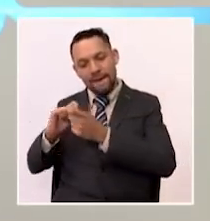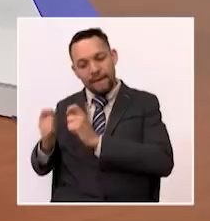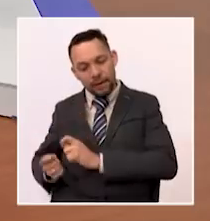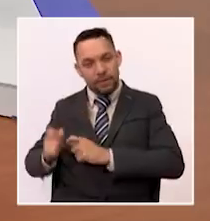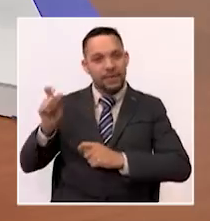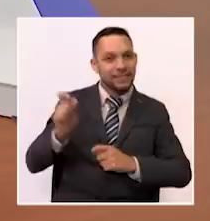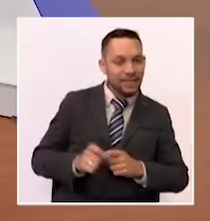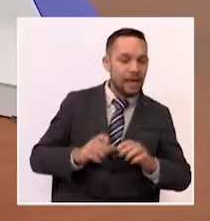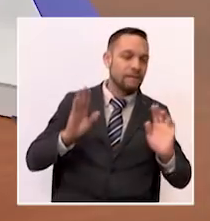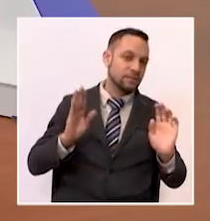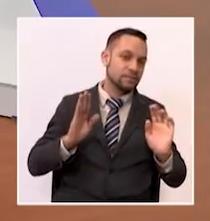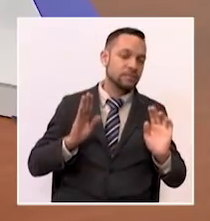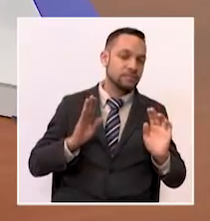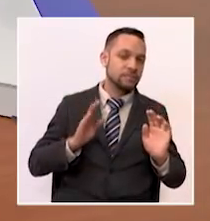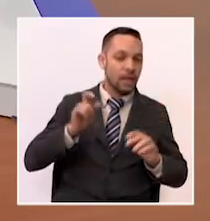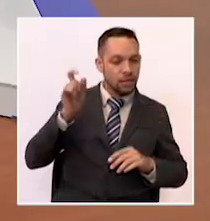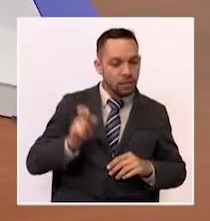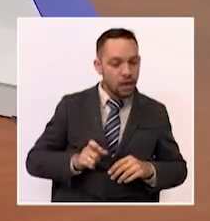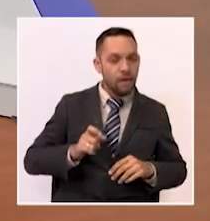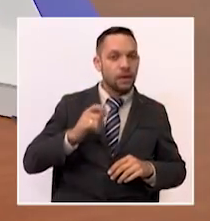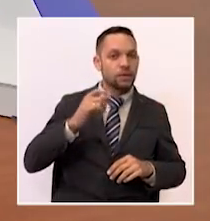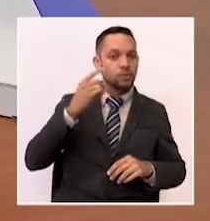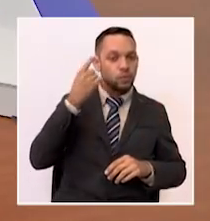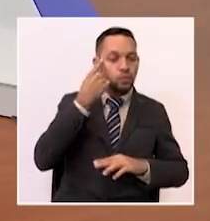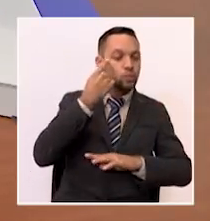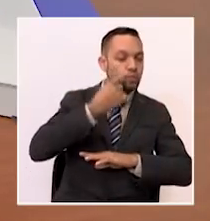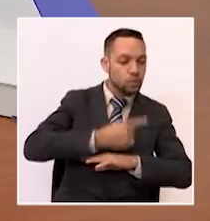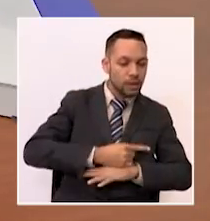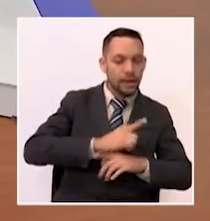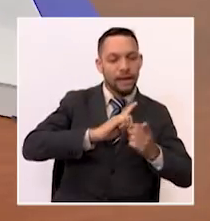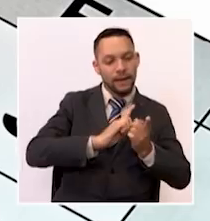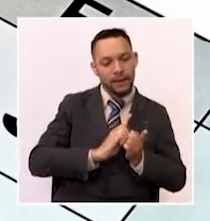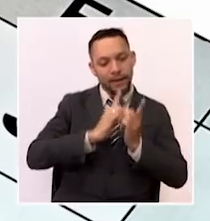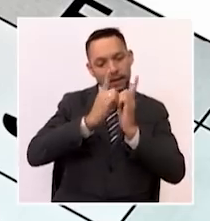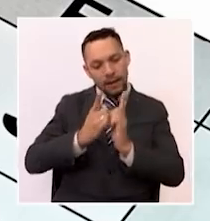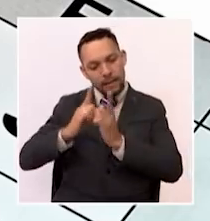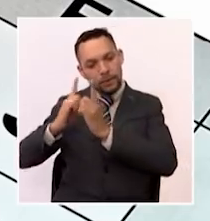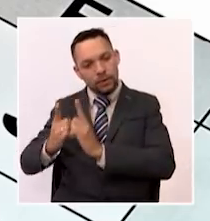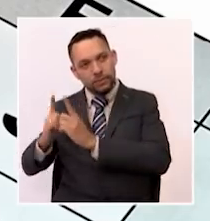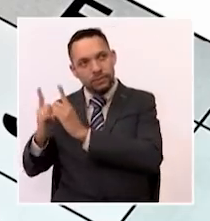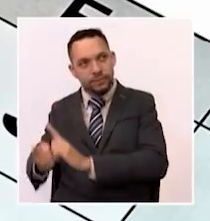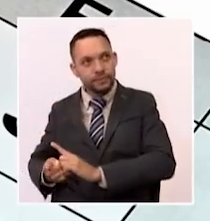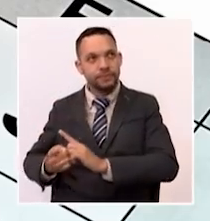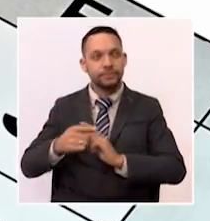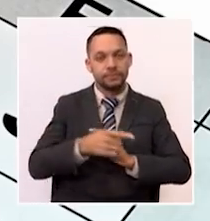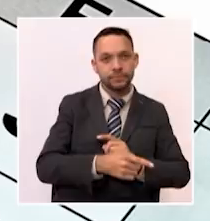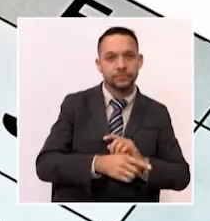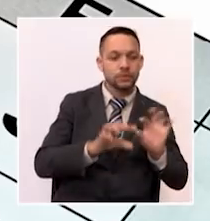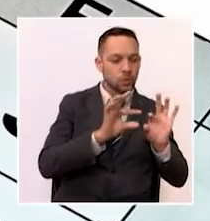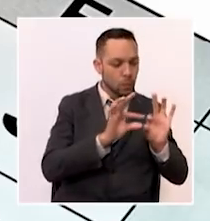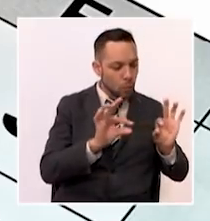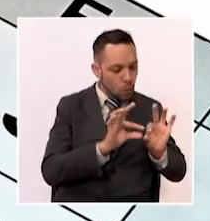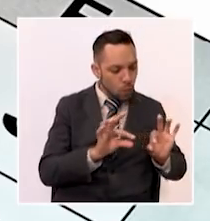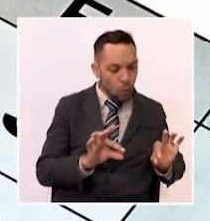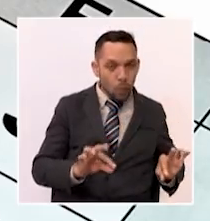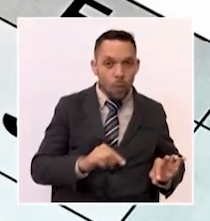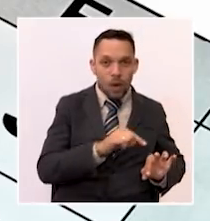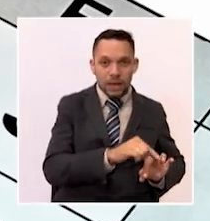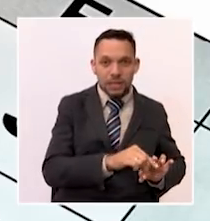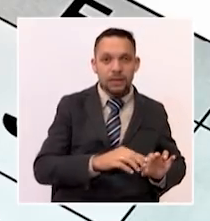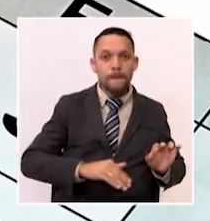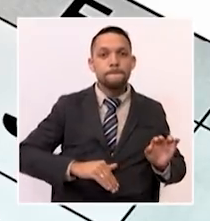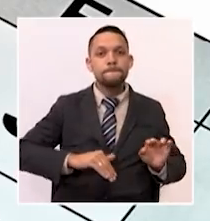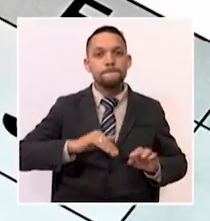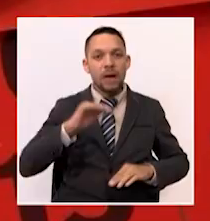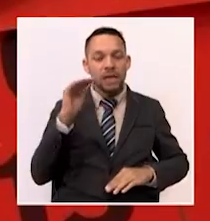y vuelve y sube. Entonces se vuelve un círculo vicioso. Me sube el pH, me sale flujo, me pongo el protector me produce mayor aumento